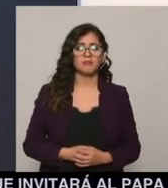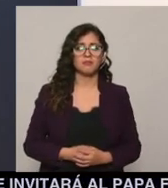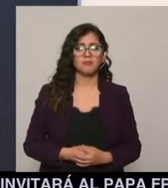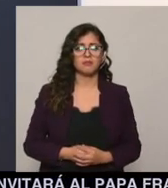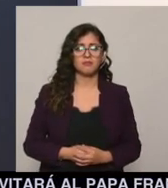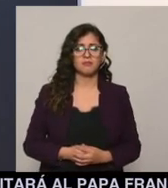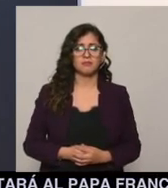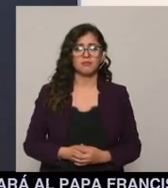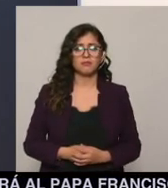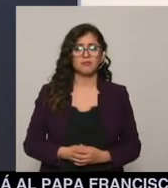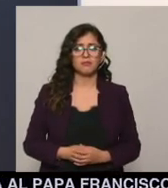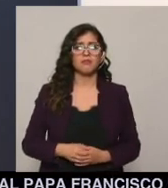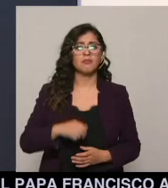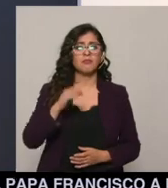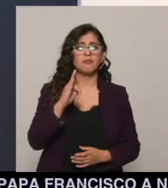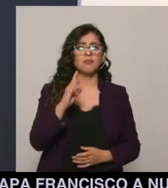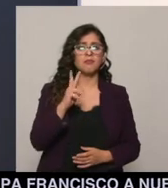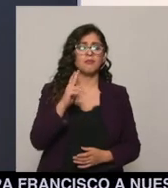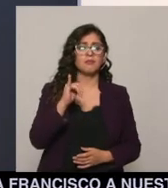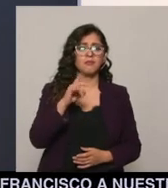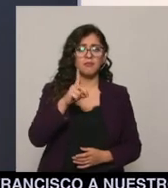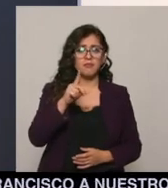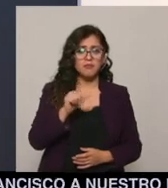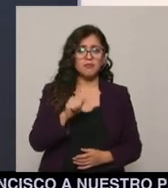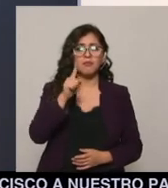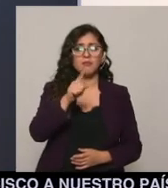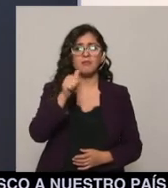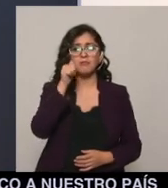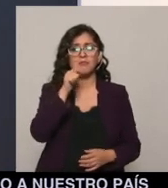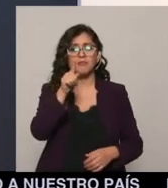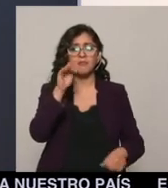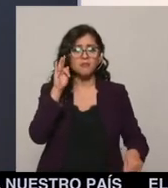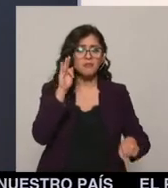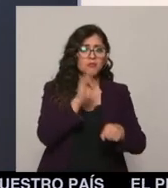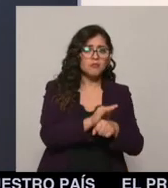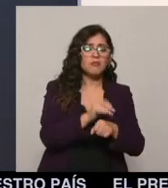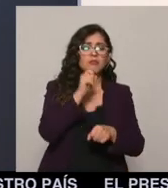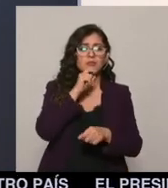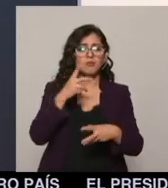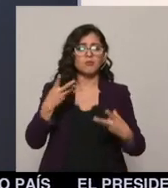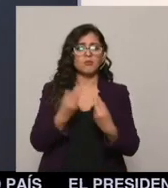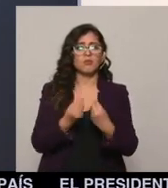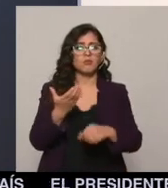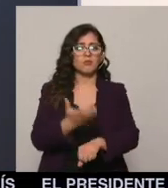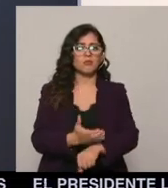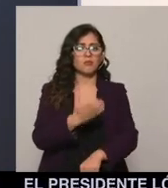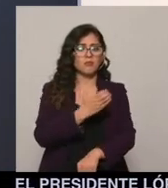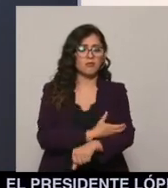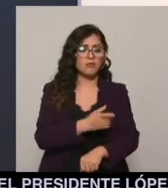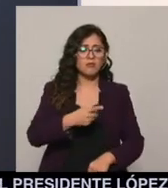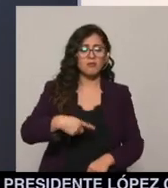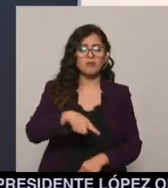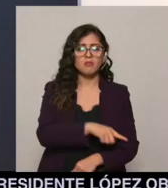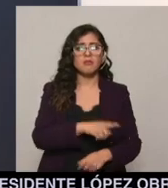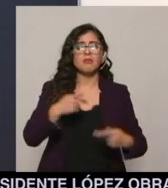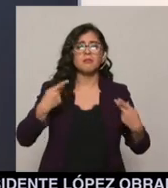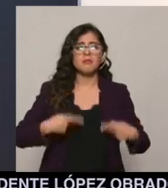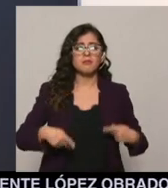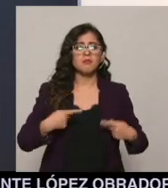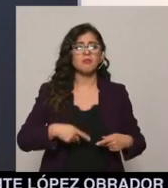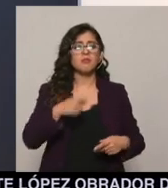ni ha hecho a un lado su defensa y su acompañamiento que hace con los familiares de las víctimas y con las